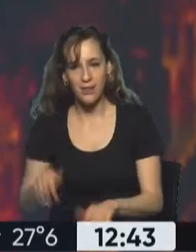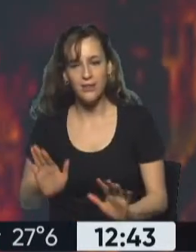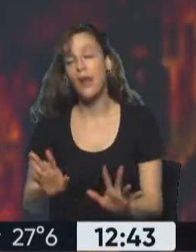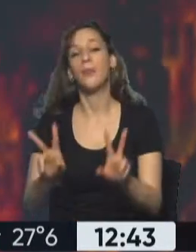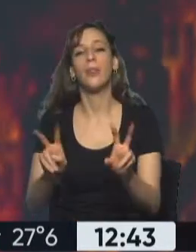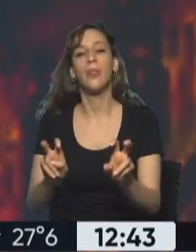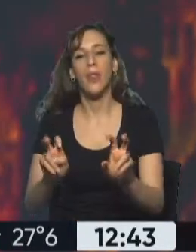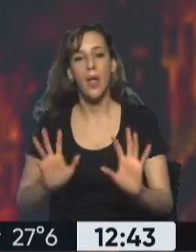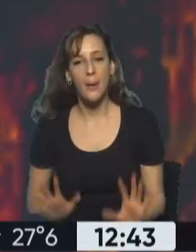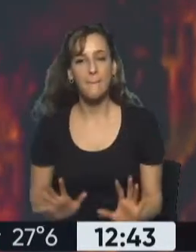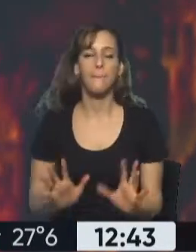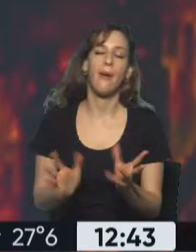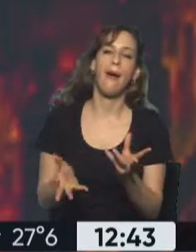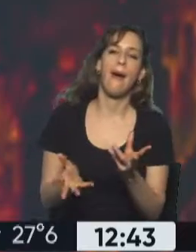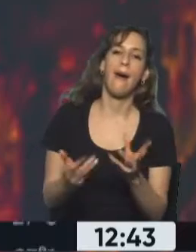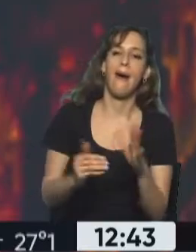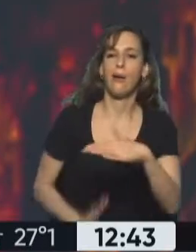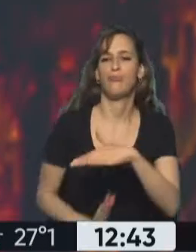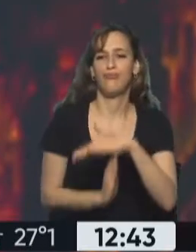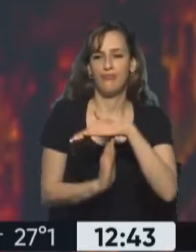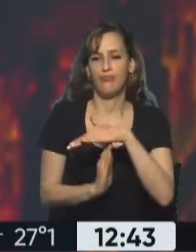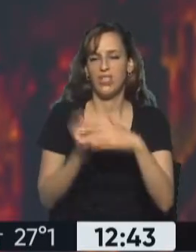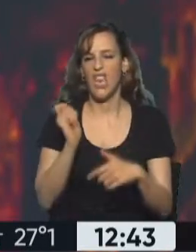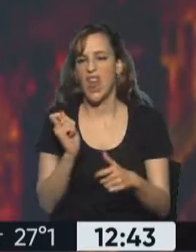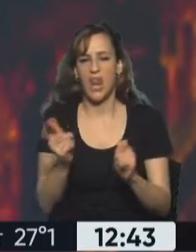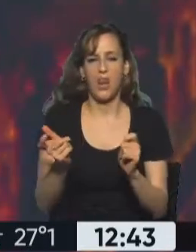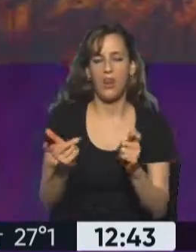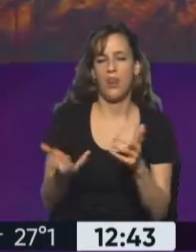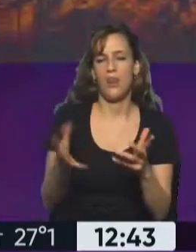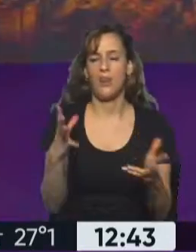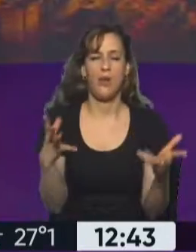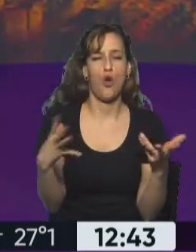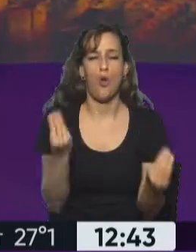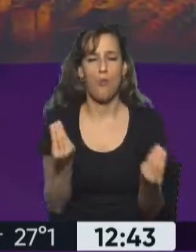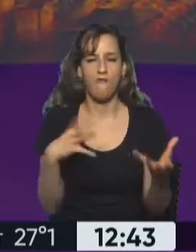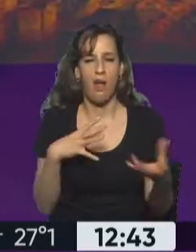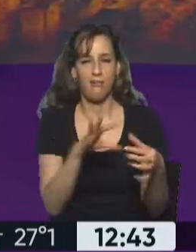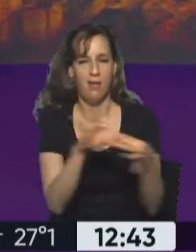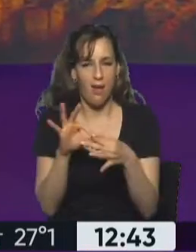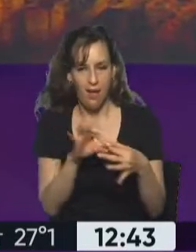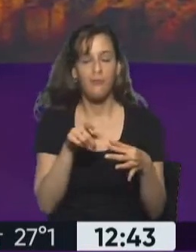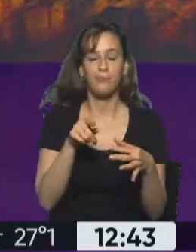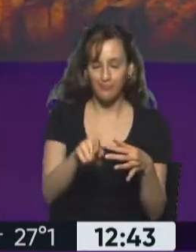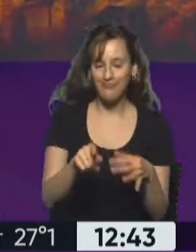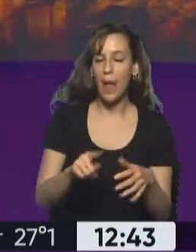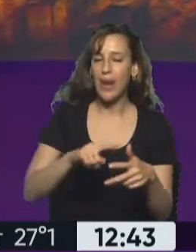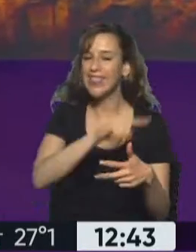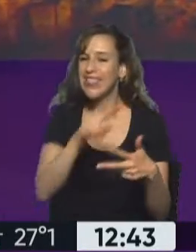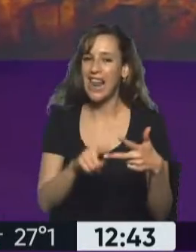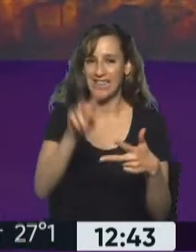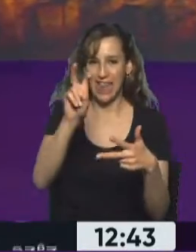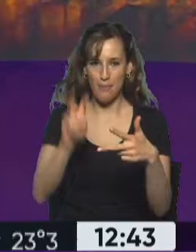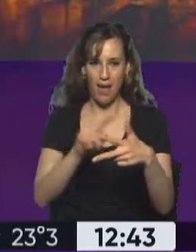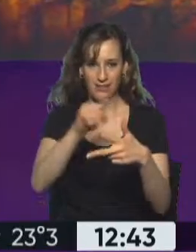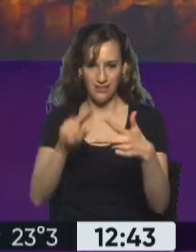características de oligopolización, concentración. Es como si no pudieran dialogar esas miradas. Y yo digo, atendamos a tres causales que